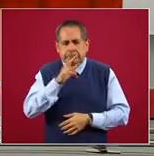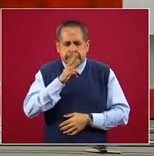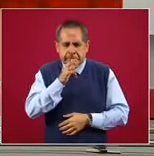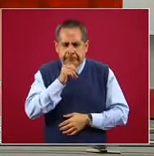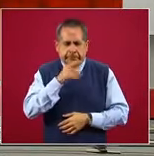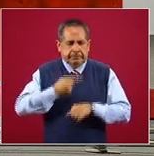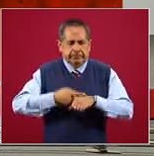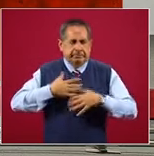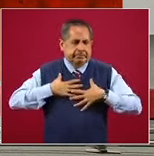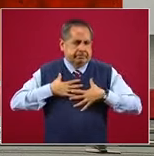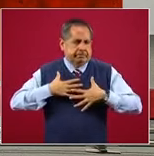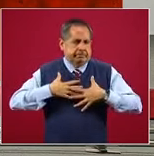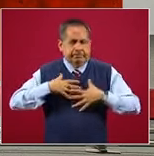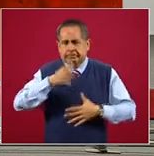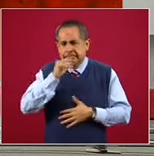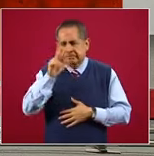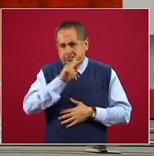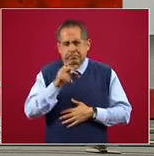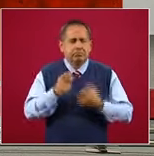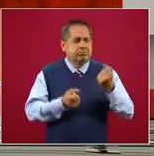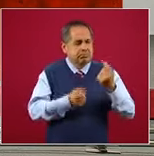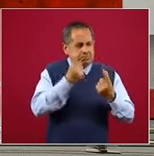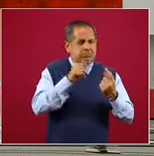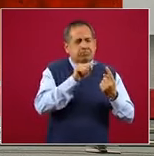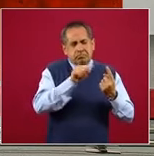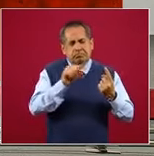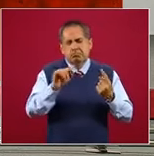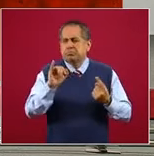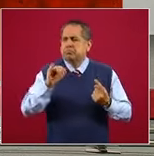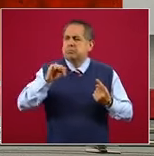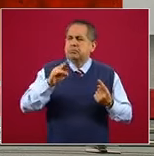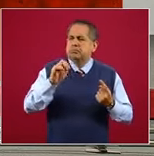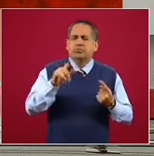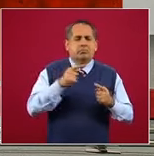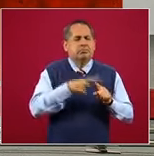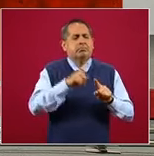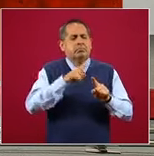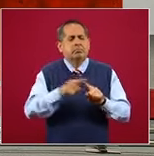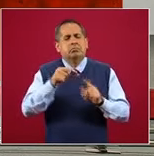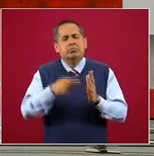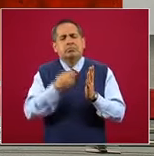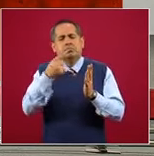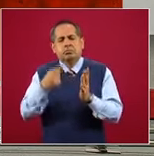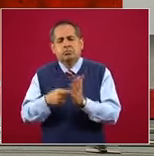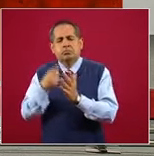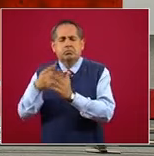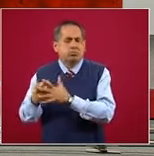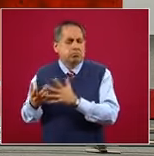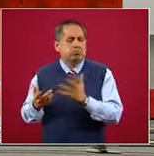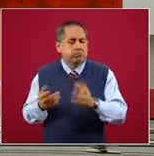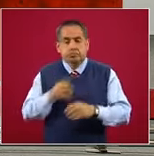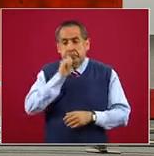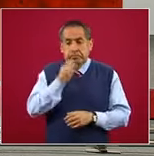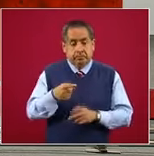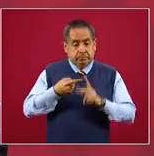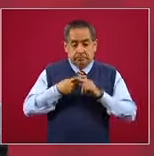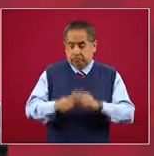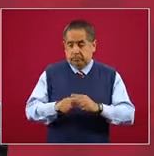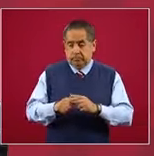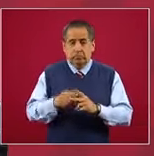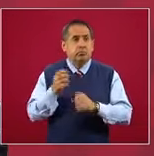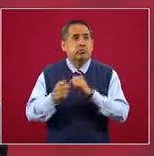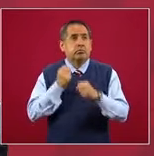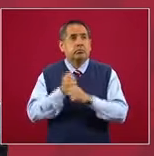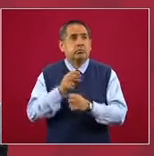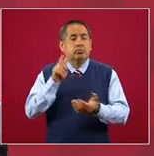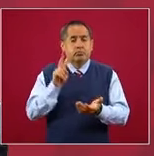siglo XX existieron otras pandemias de influenza. También al inicio del siglo XXI, concretamente